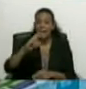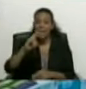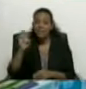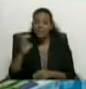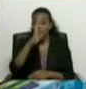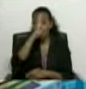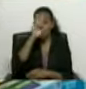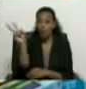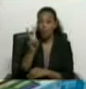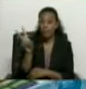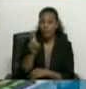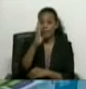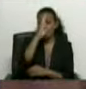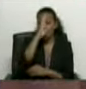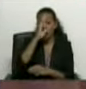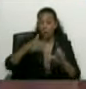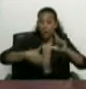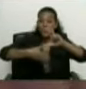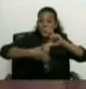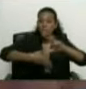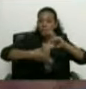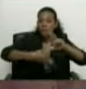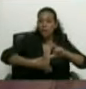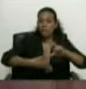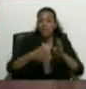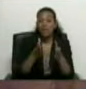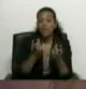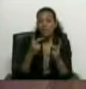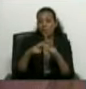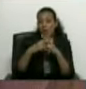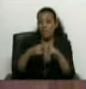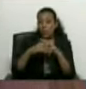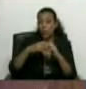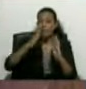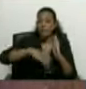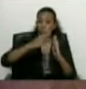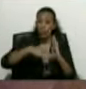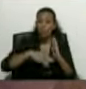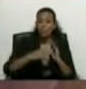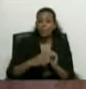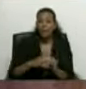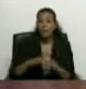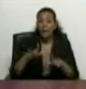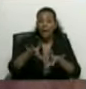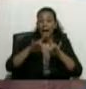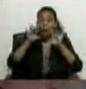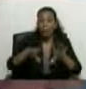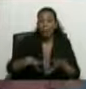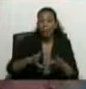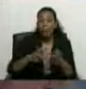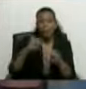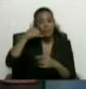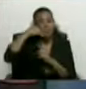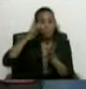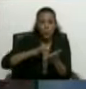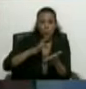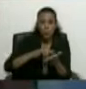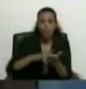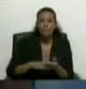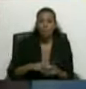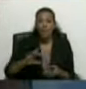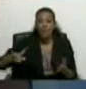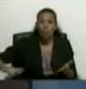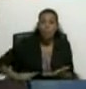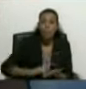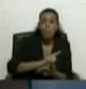Banco de Venezuela, Banco Bicentenario, Ferretería Pintura Caracas, Canguro, Conviasa, Caracas Te